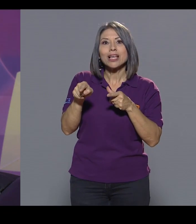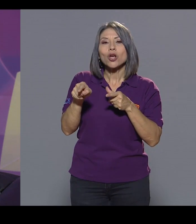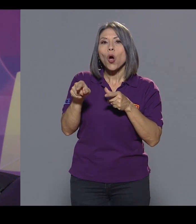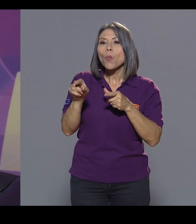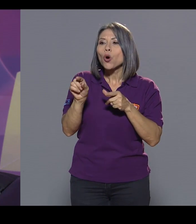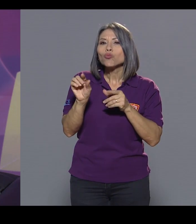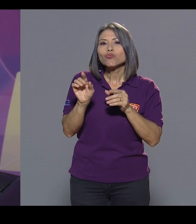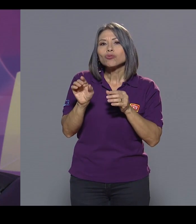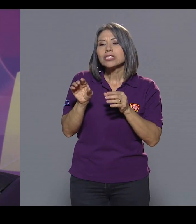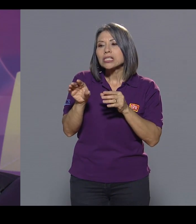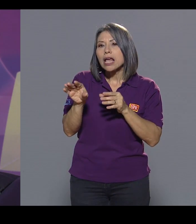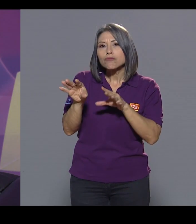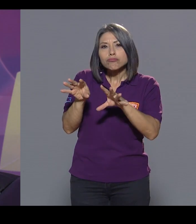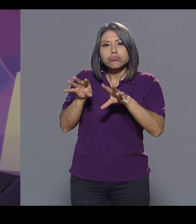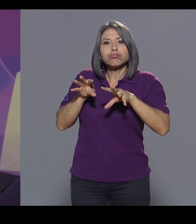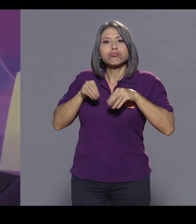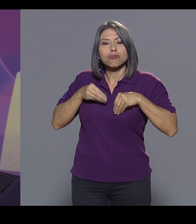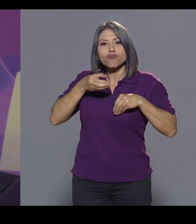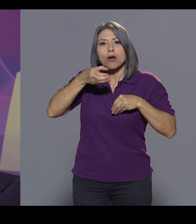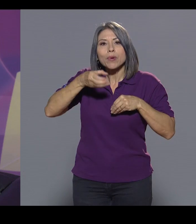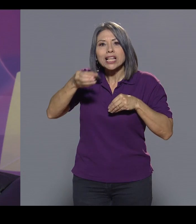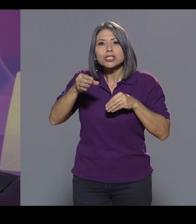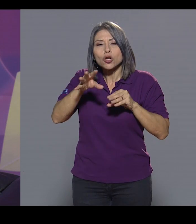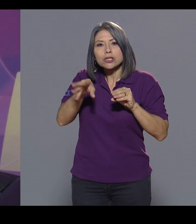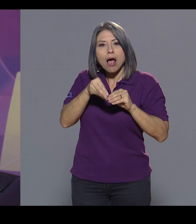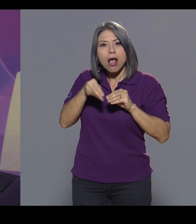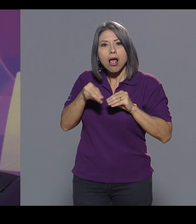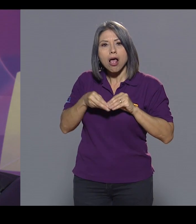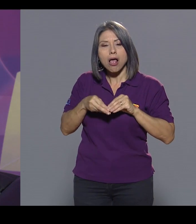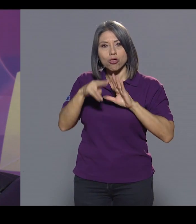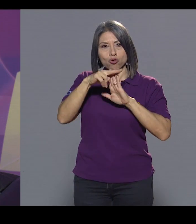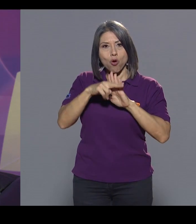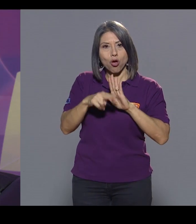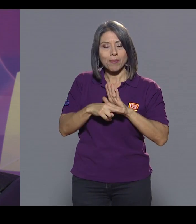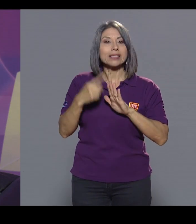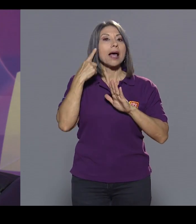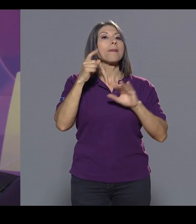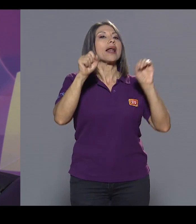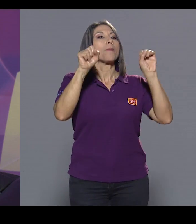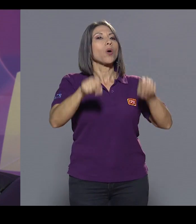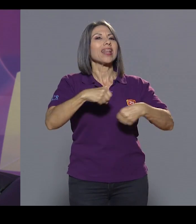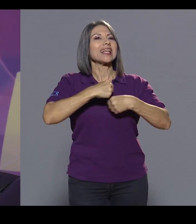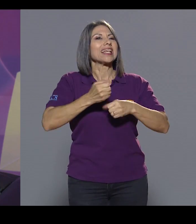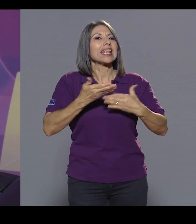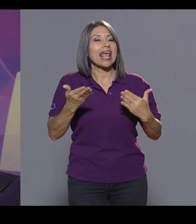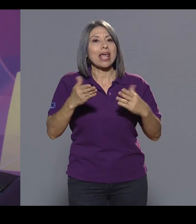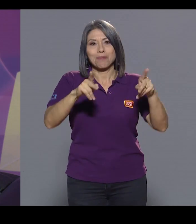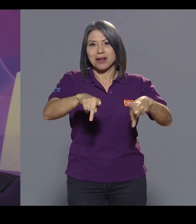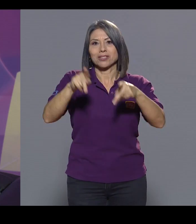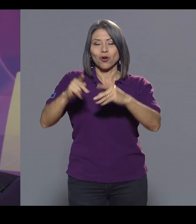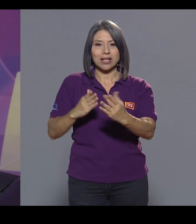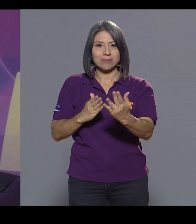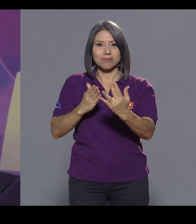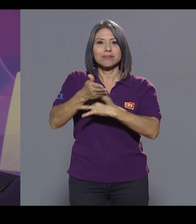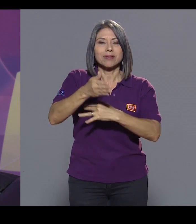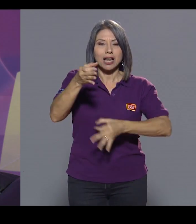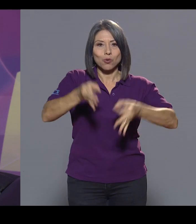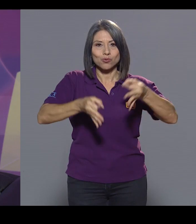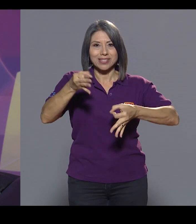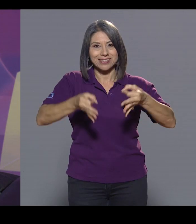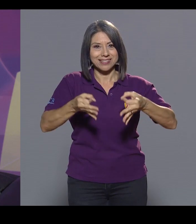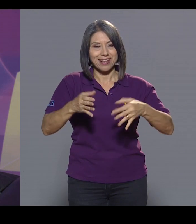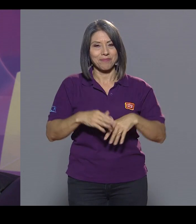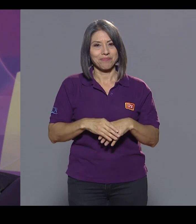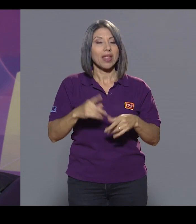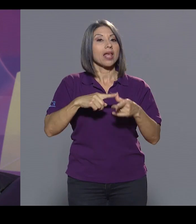son unas recomendaciones para poder garantizar el acceso a la justicia. Entonces nos permitimos